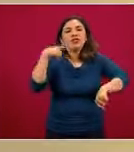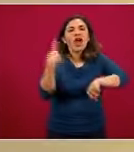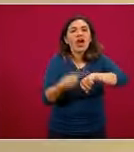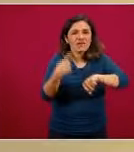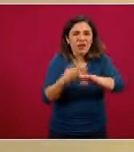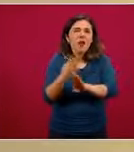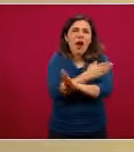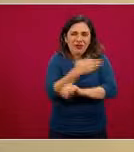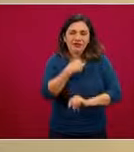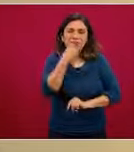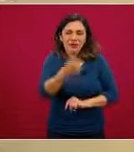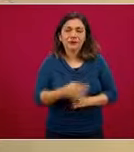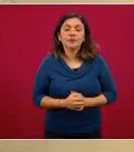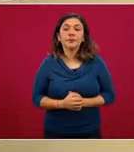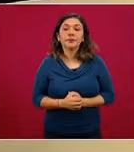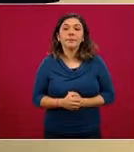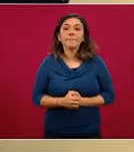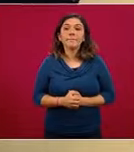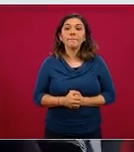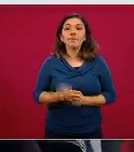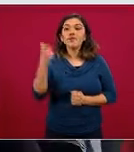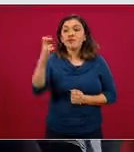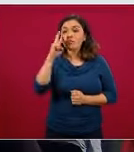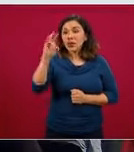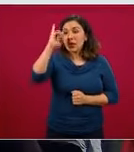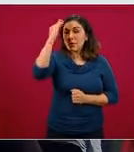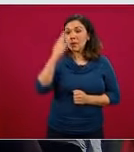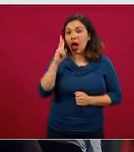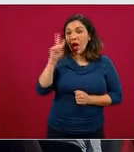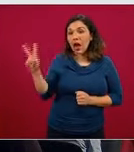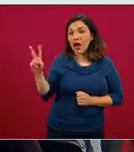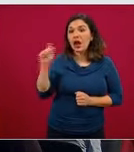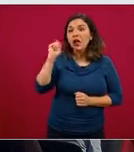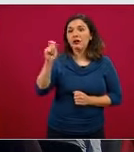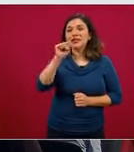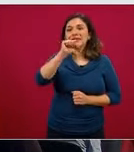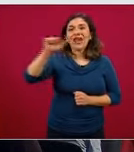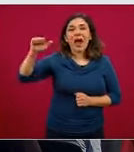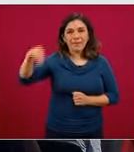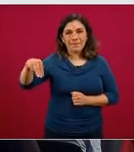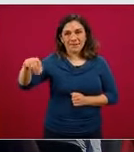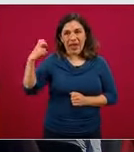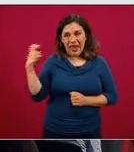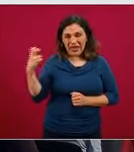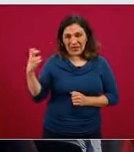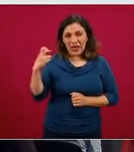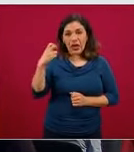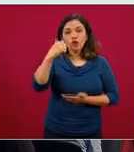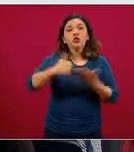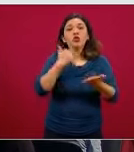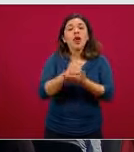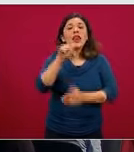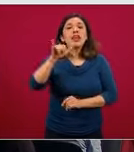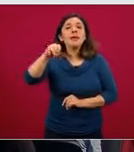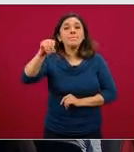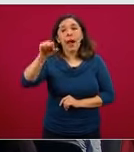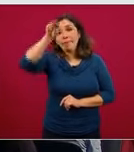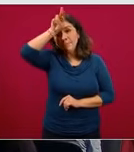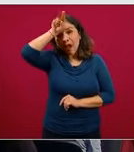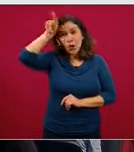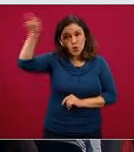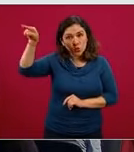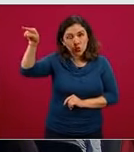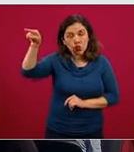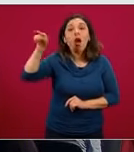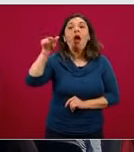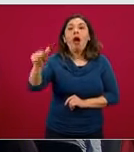ya mencionamos. Aquí tenemos la imagen de un SAM en la ciudad de Lima, Perú, en